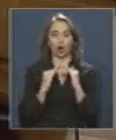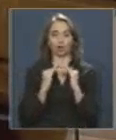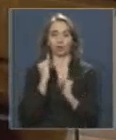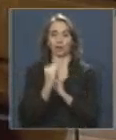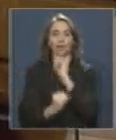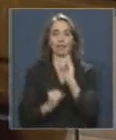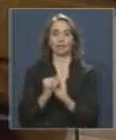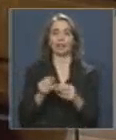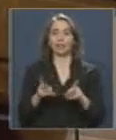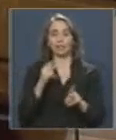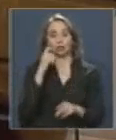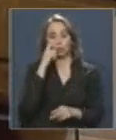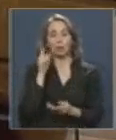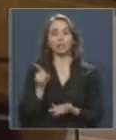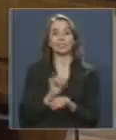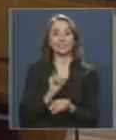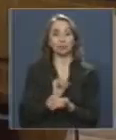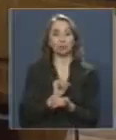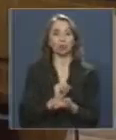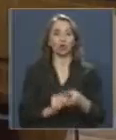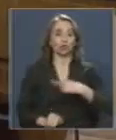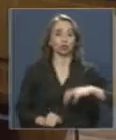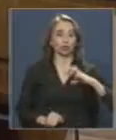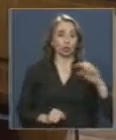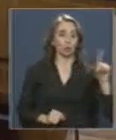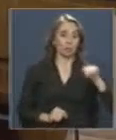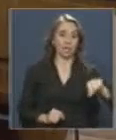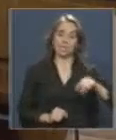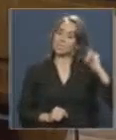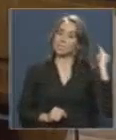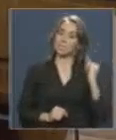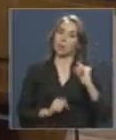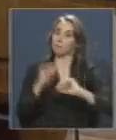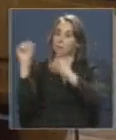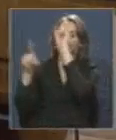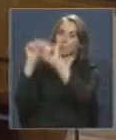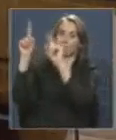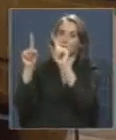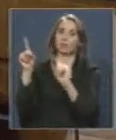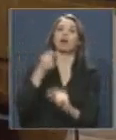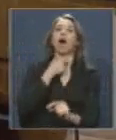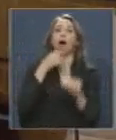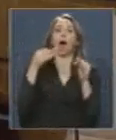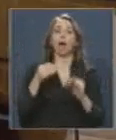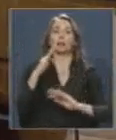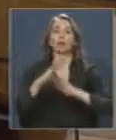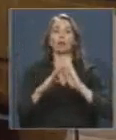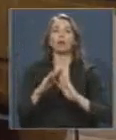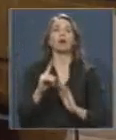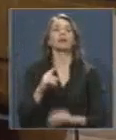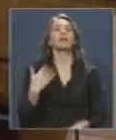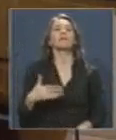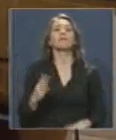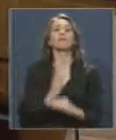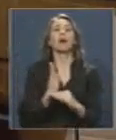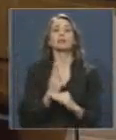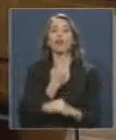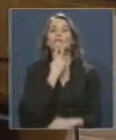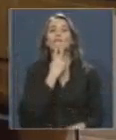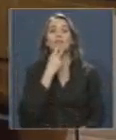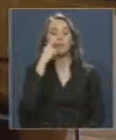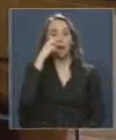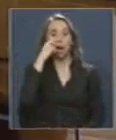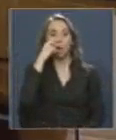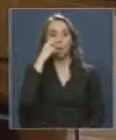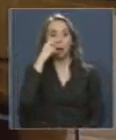Derechos Humanos es un organismo que siempre como socialistas vamos a defender, porque creemos que garantiza la protección de un bien esencial en la vida humana,